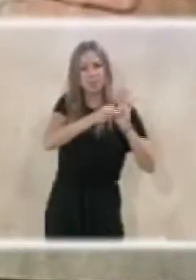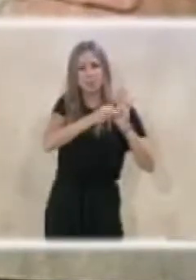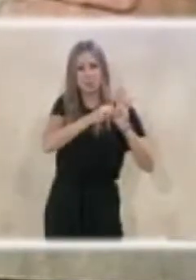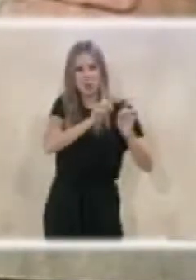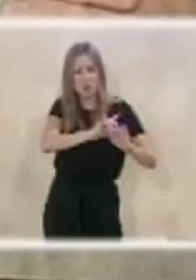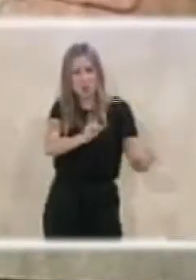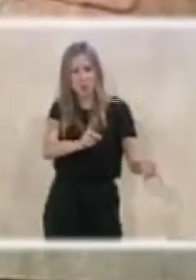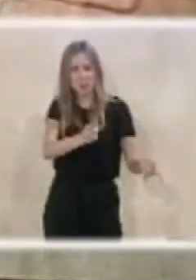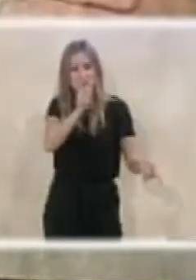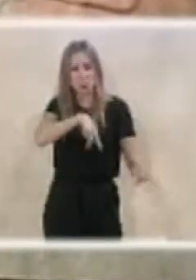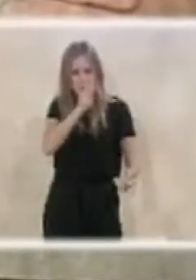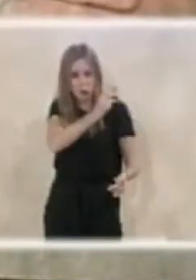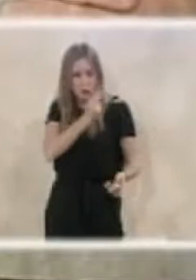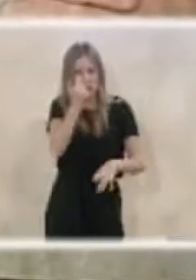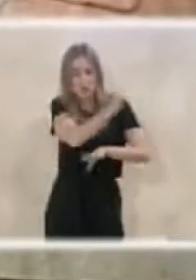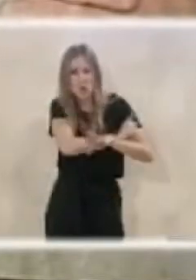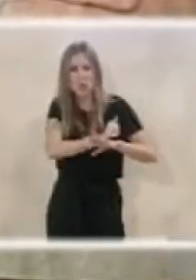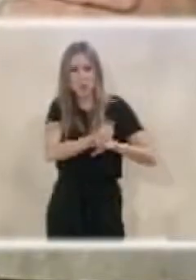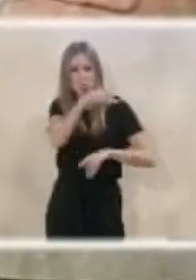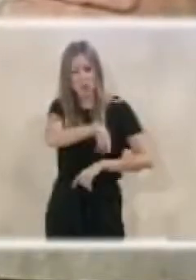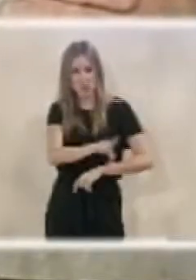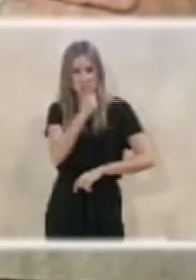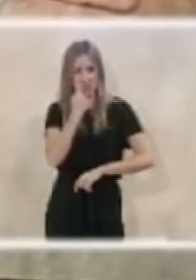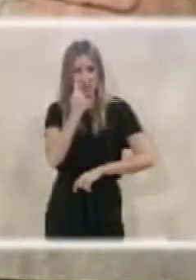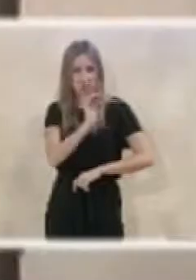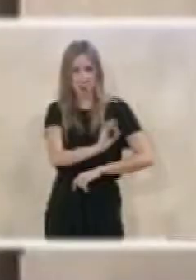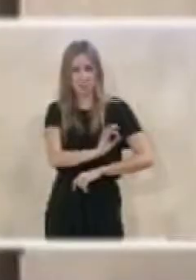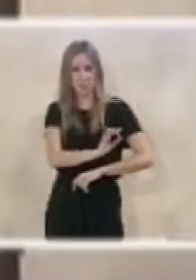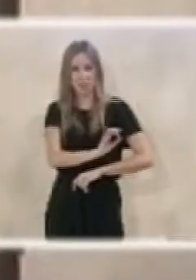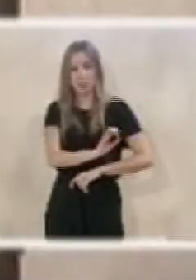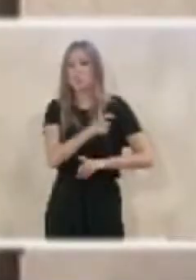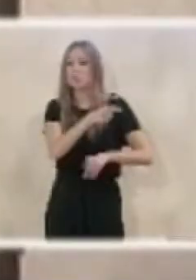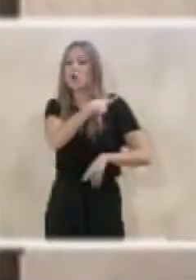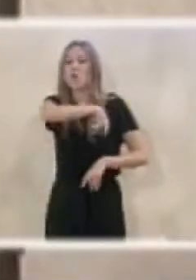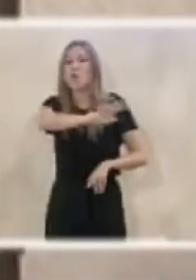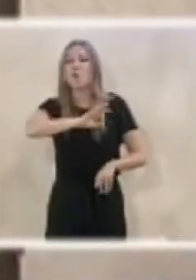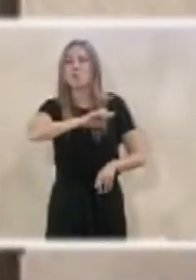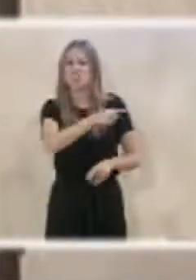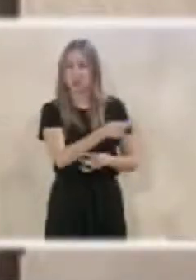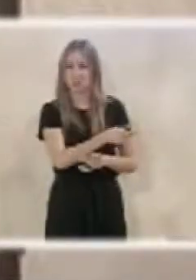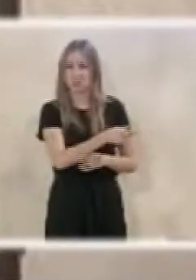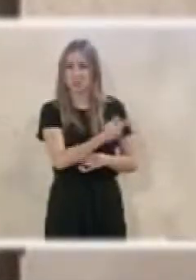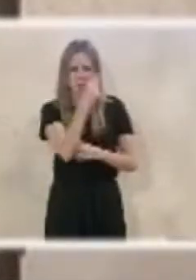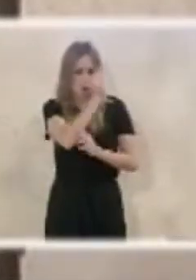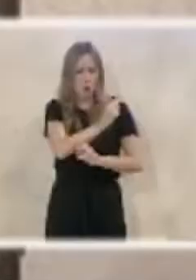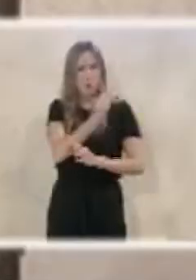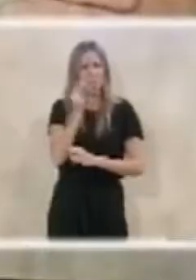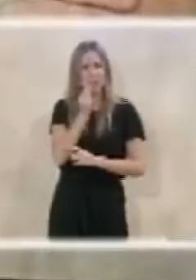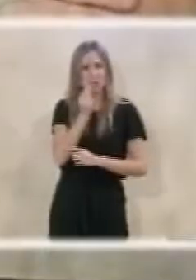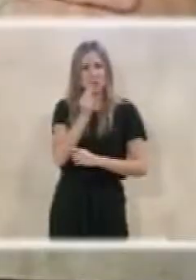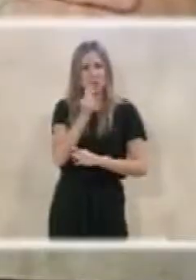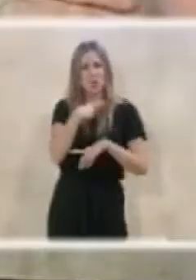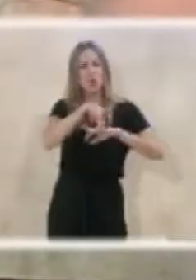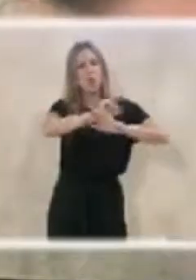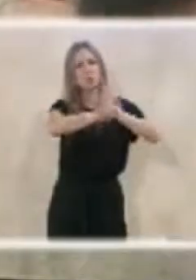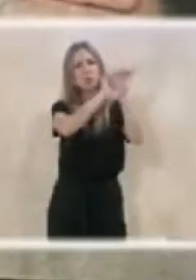ustedes adquieren con los ciudadanos y de esta ciudad. Por tanto, ustedes se están comprometiendo cuando diseñan y dibujan